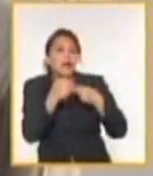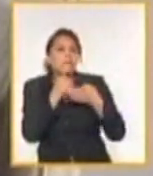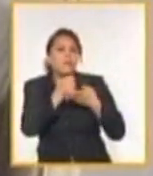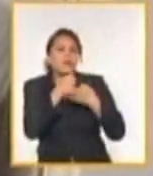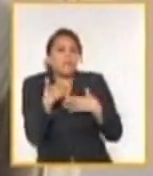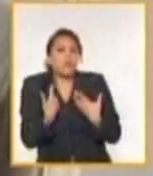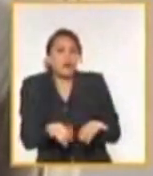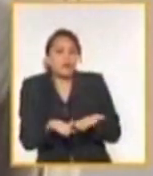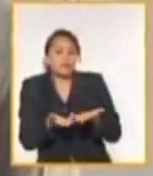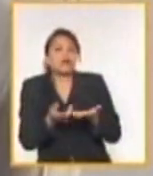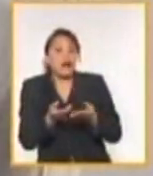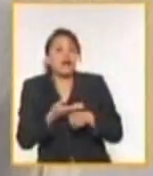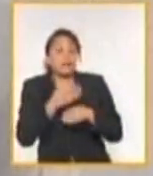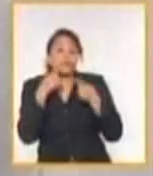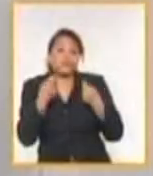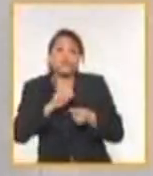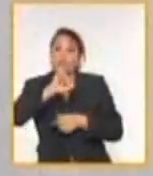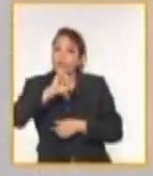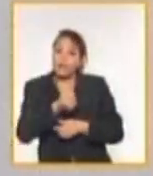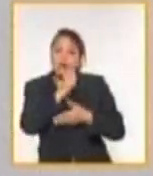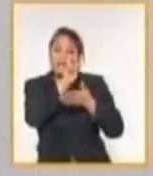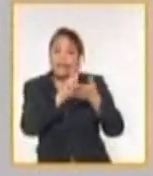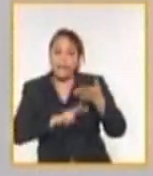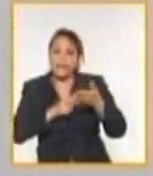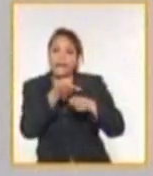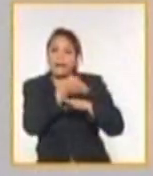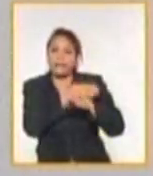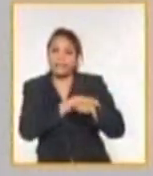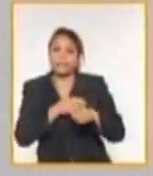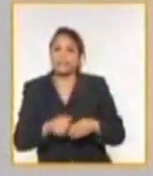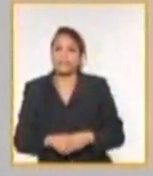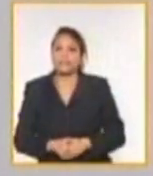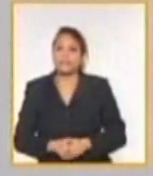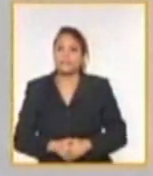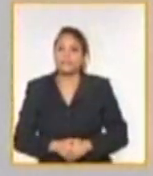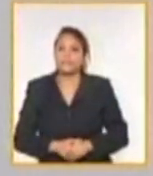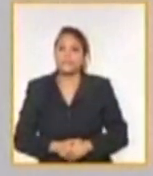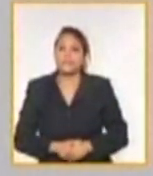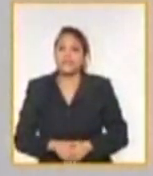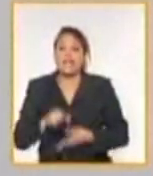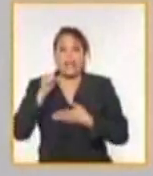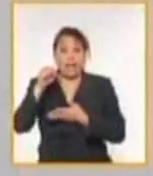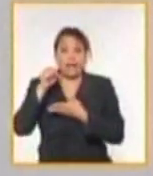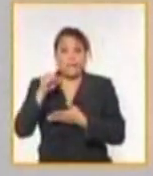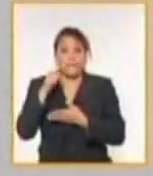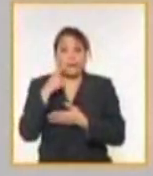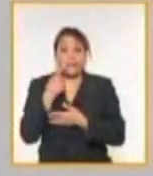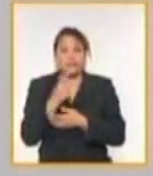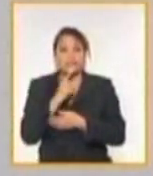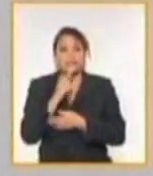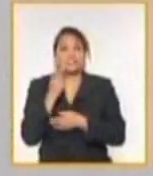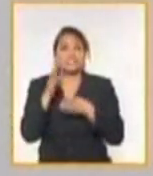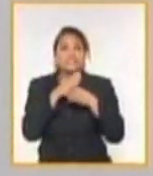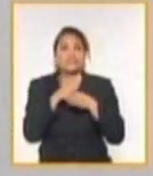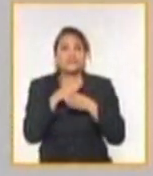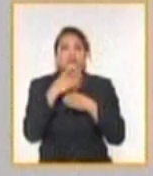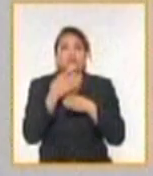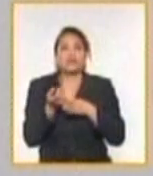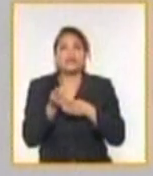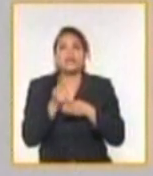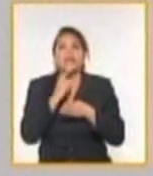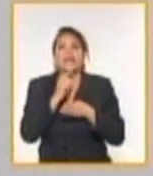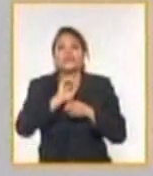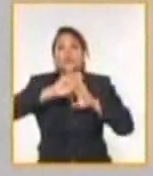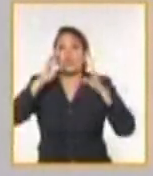Y la campaña de alfabetización fue un proceso extraordinario que logró simultáneamente la alfabetización de los